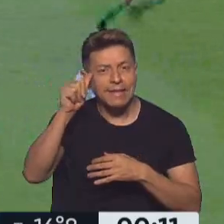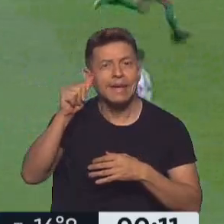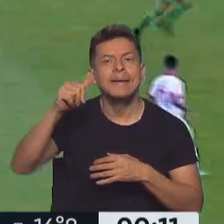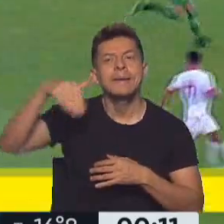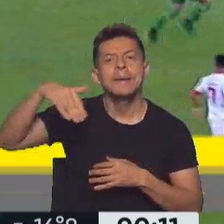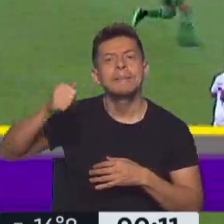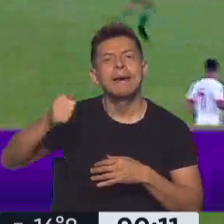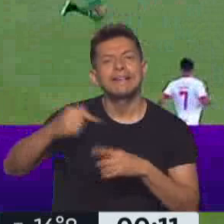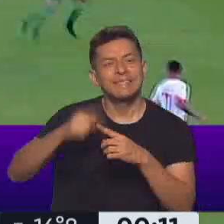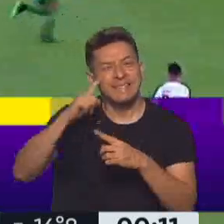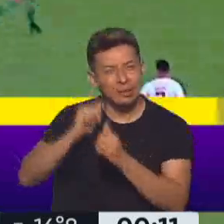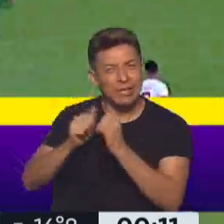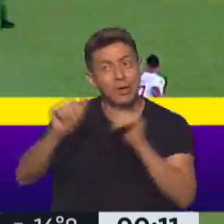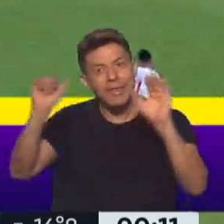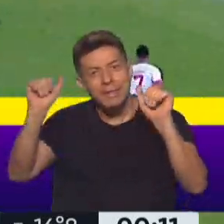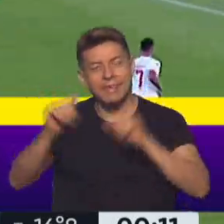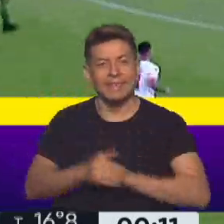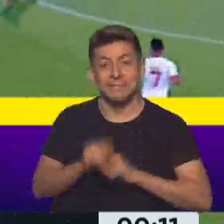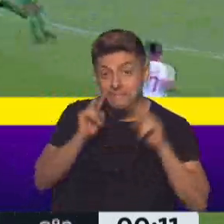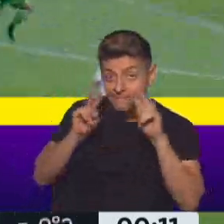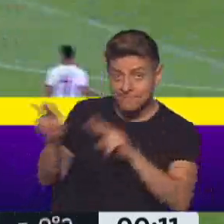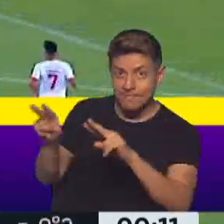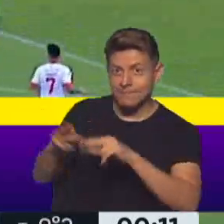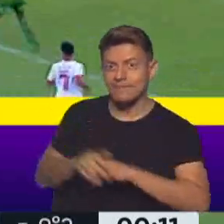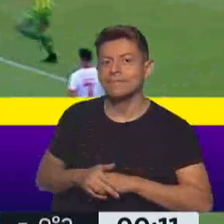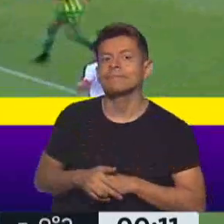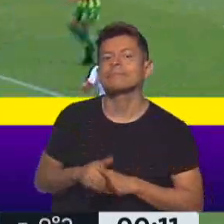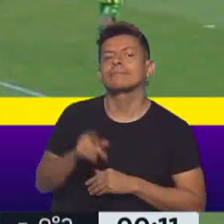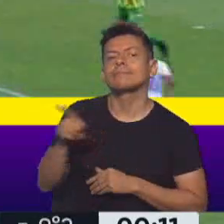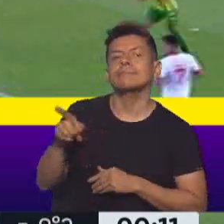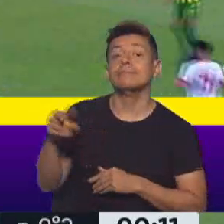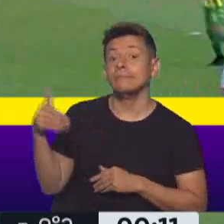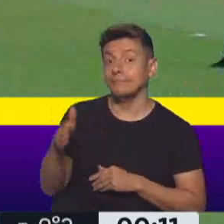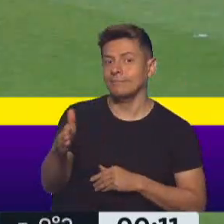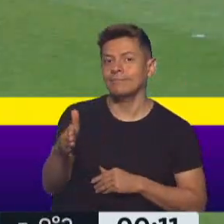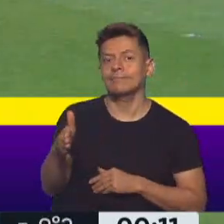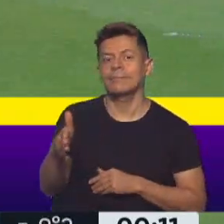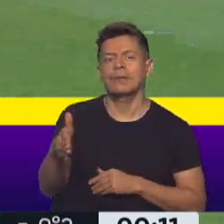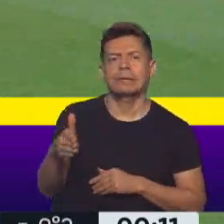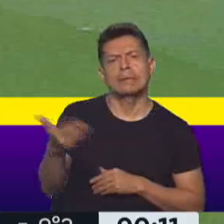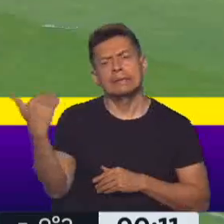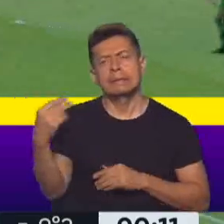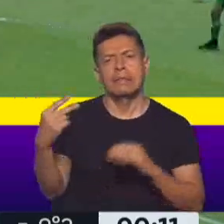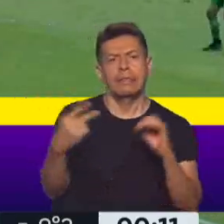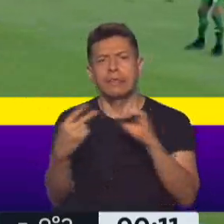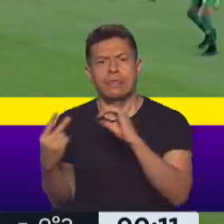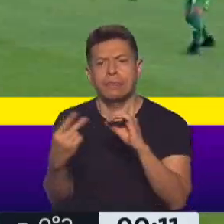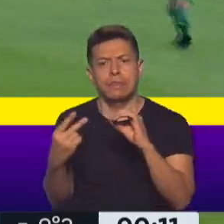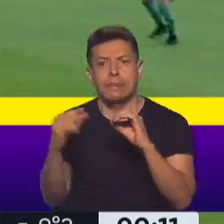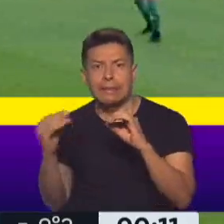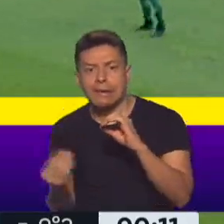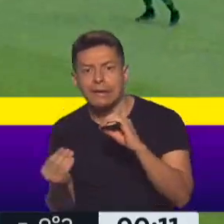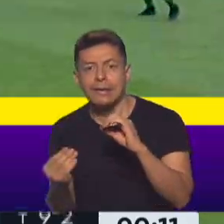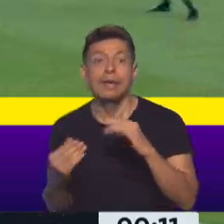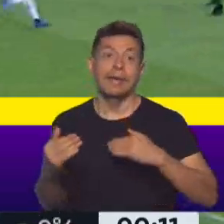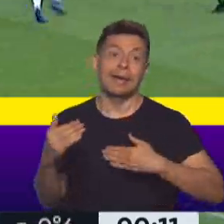en Rosario. Vamos a observar lo que pasó primero con el Tiburón, porque perdía 2-0, ganaba Argentinos,